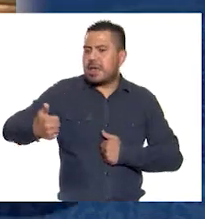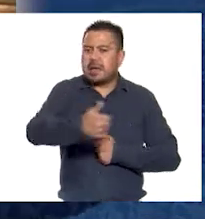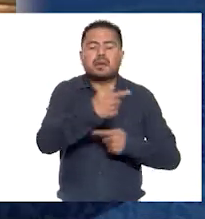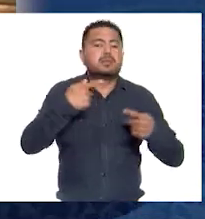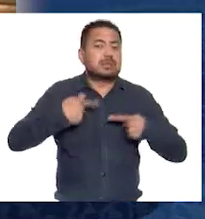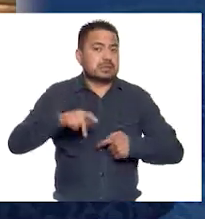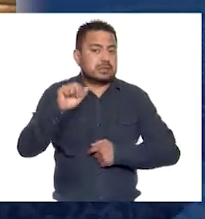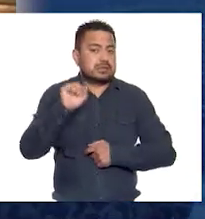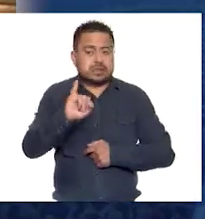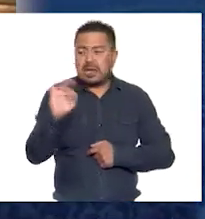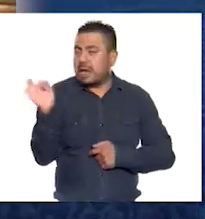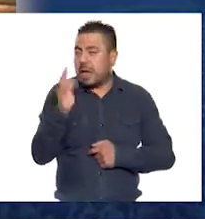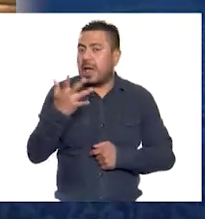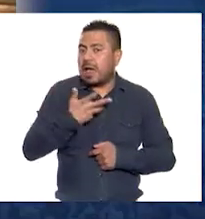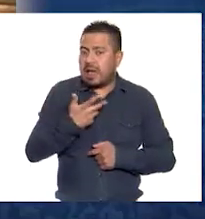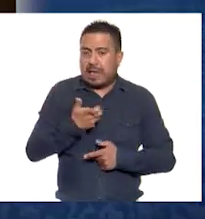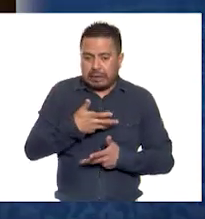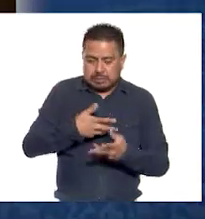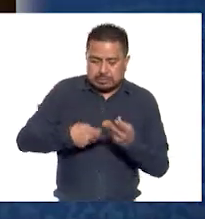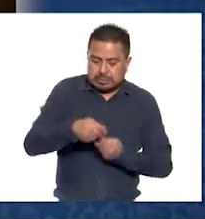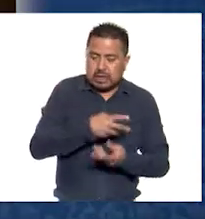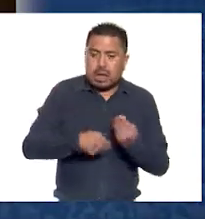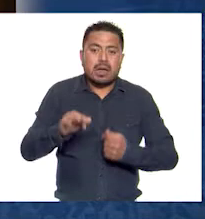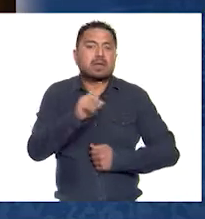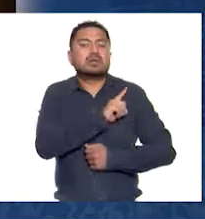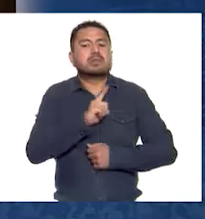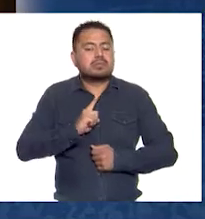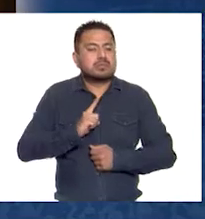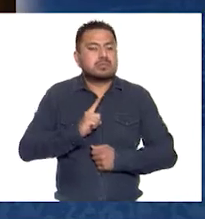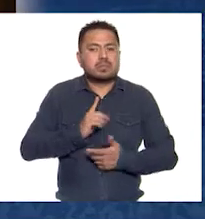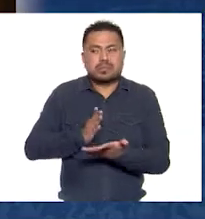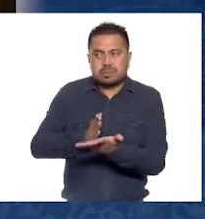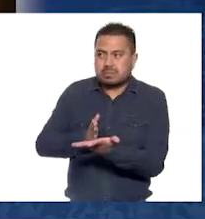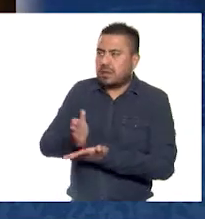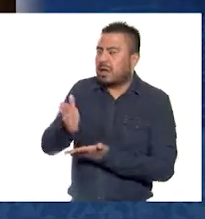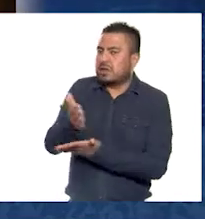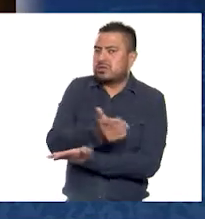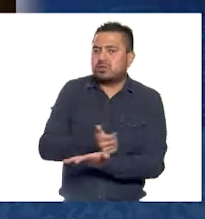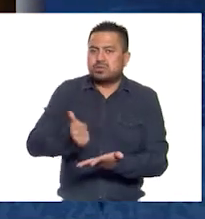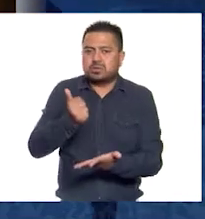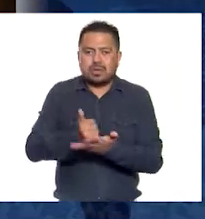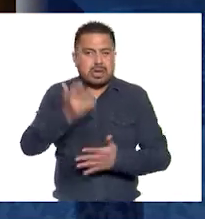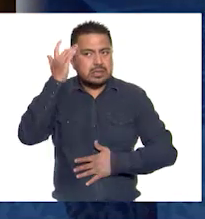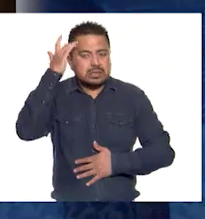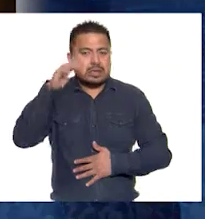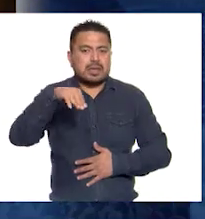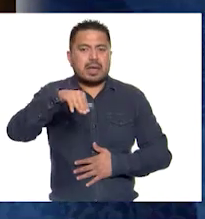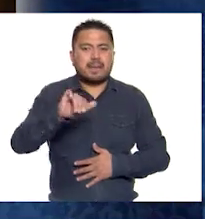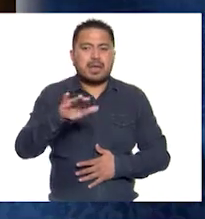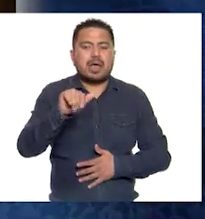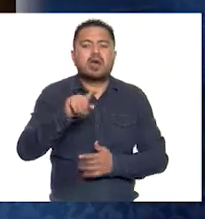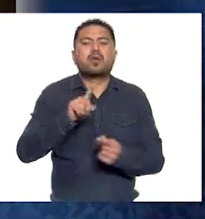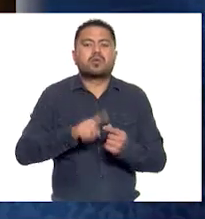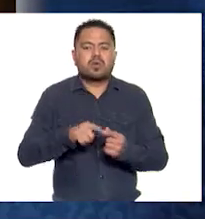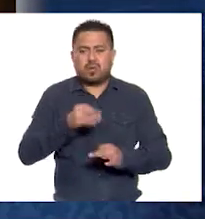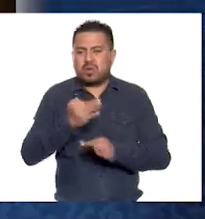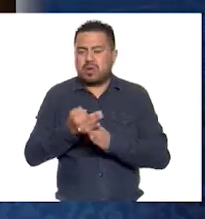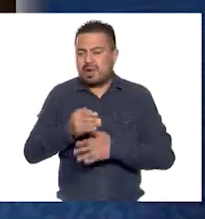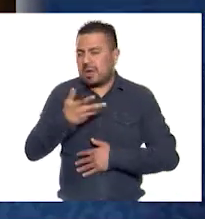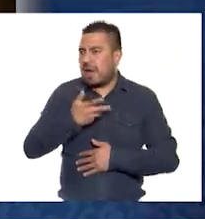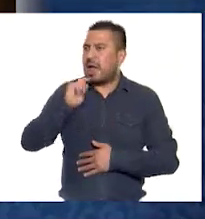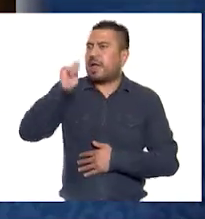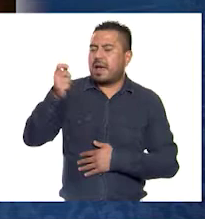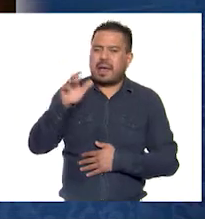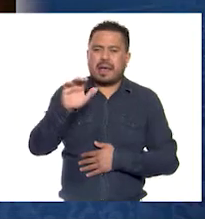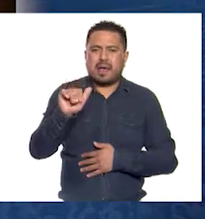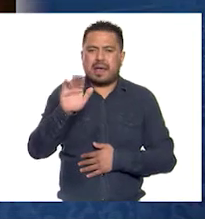si tiene los medios económicos, debe de llegar a la ciudad santa de Meca, donde se encuentra la Kaaba,